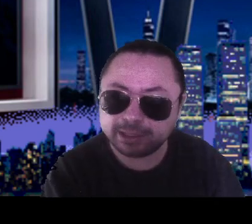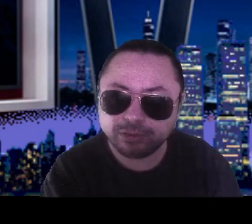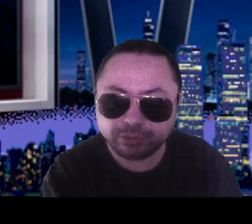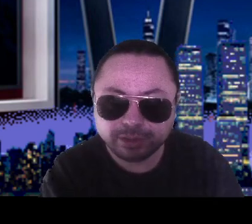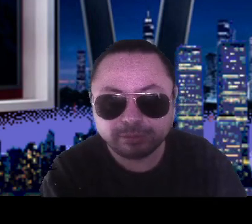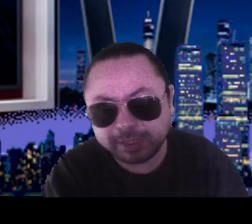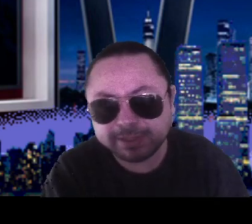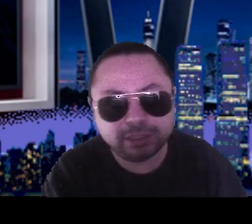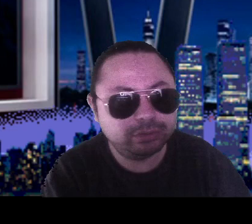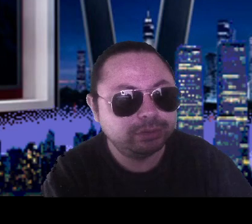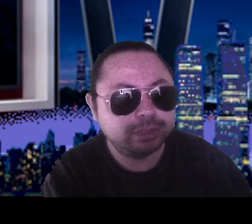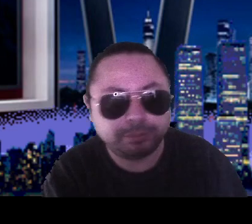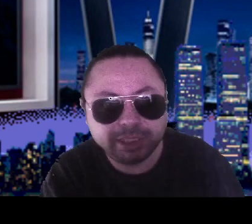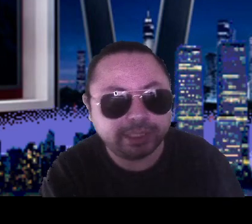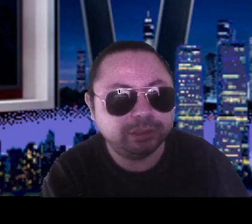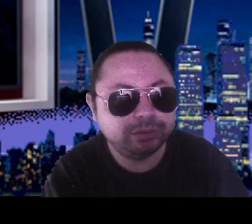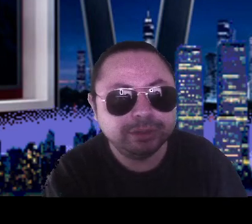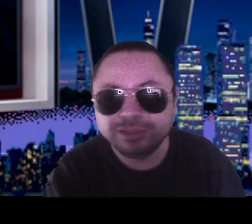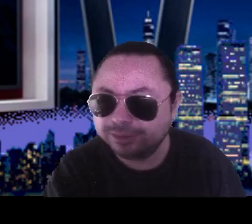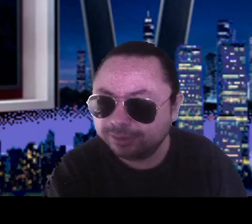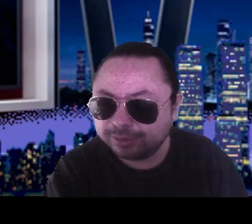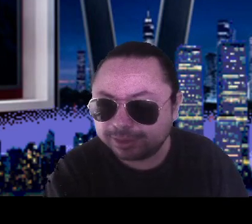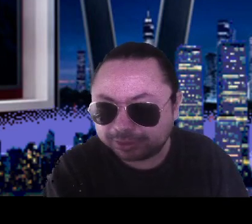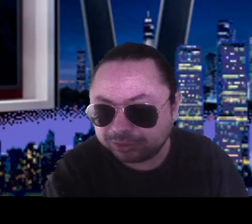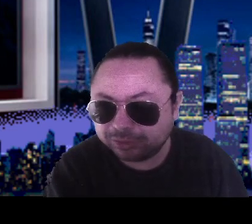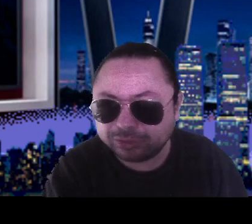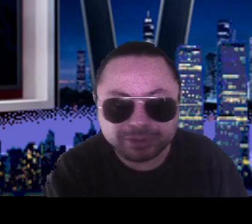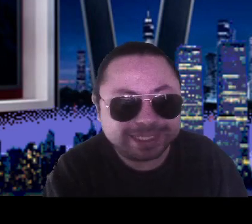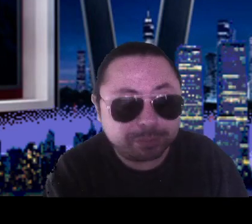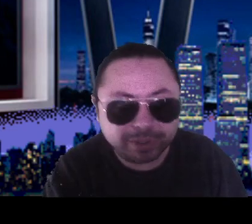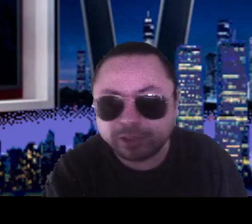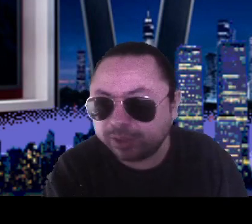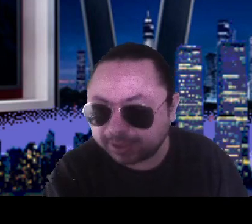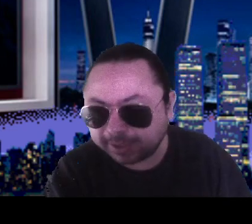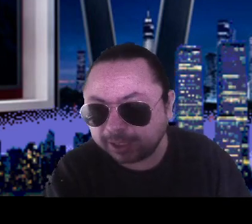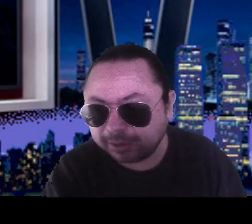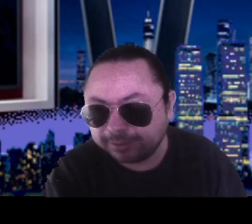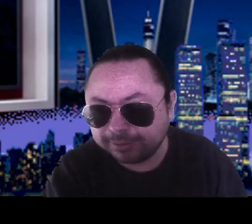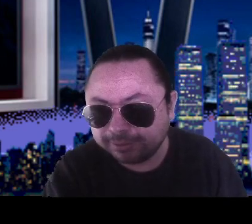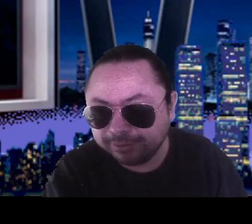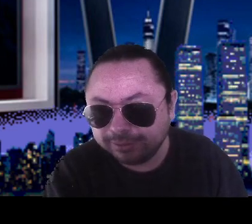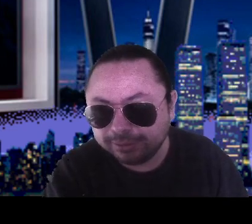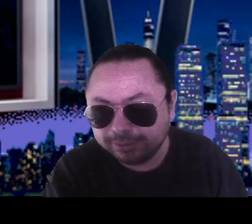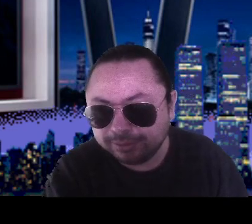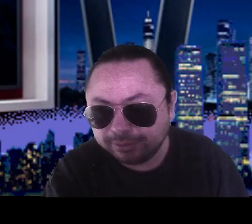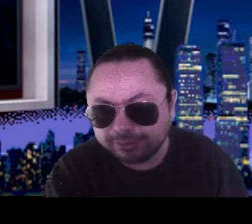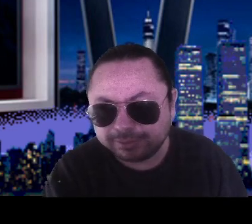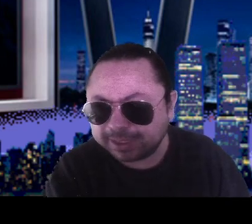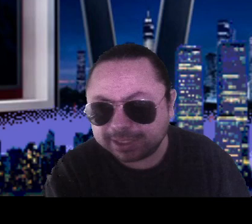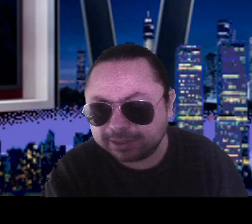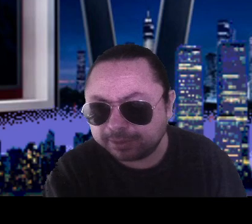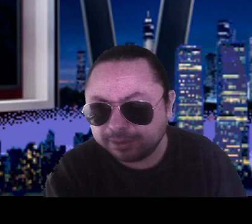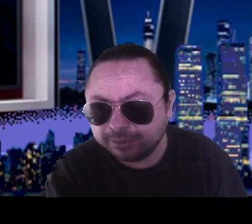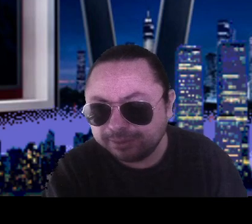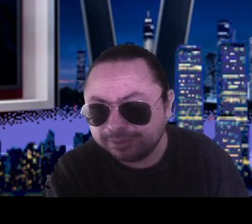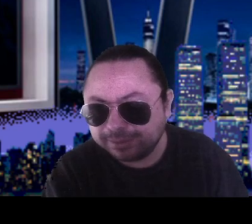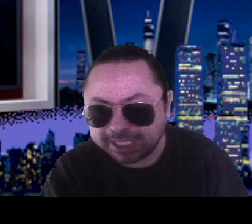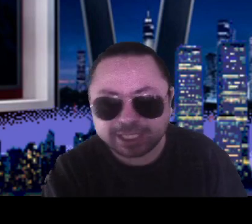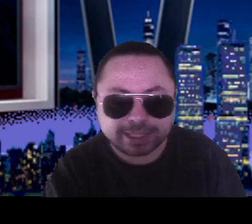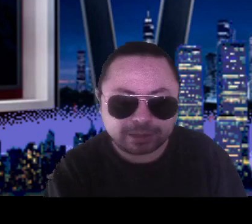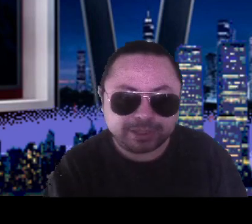adquieran lo vendan lo apliquen lo a todo el que pueda o el que quiera de nada sirve